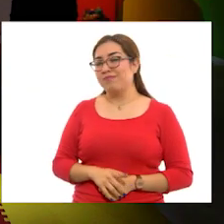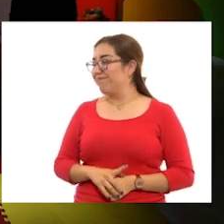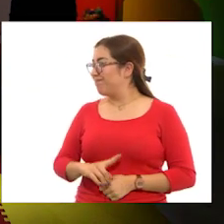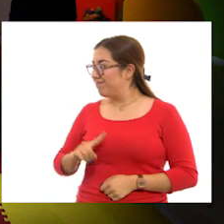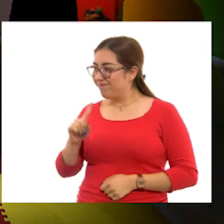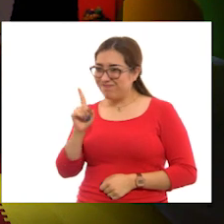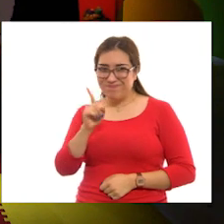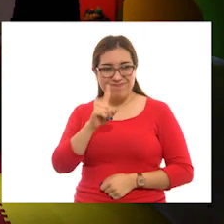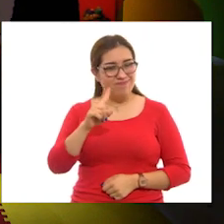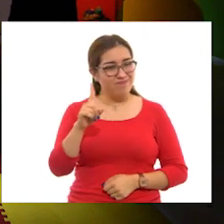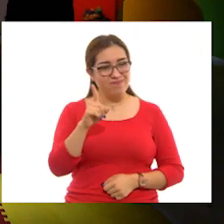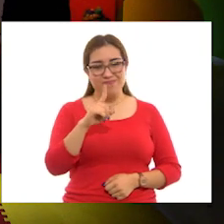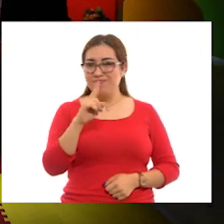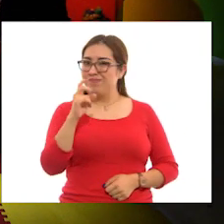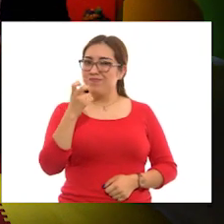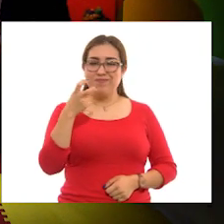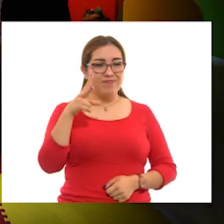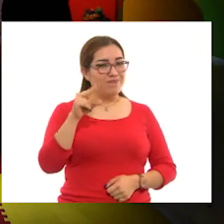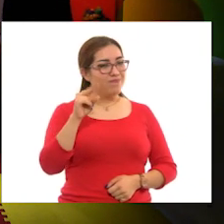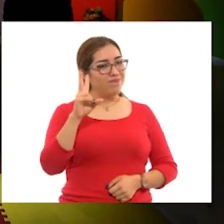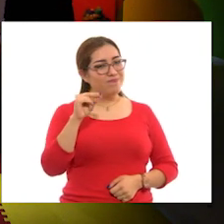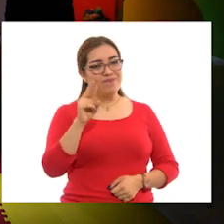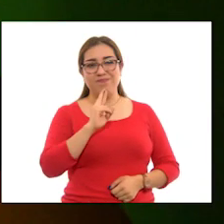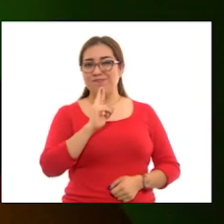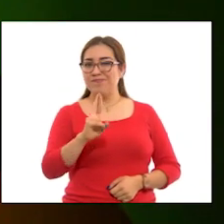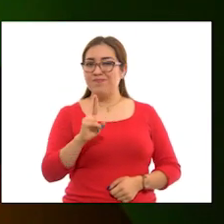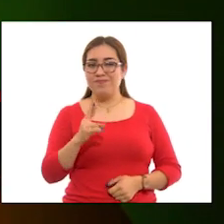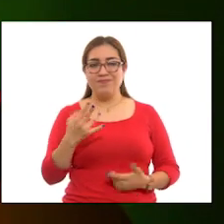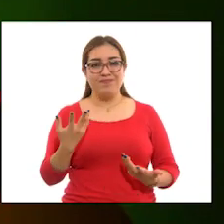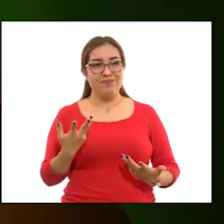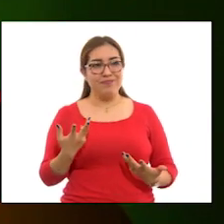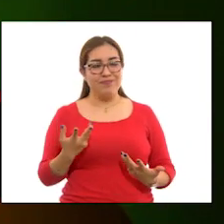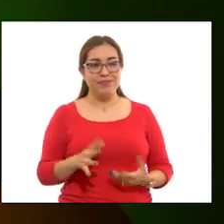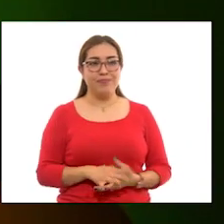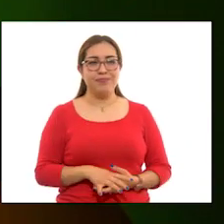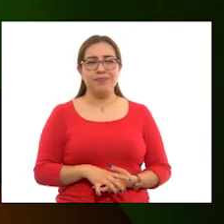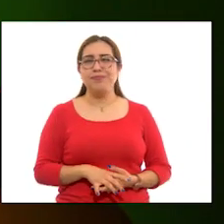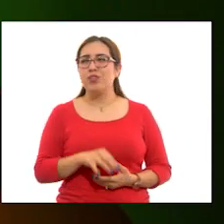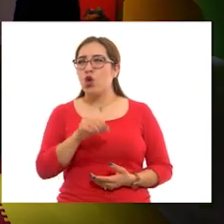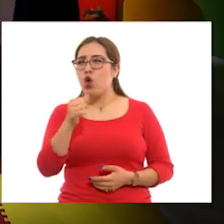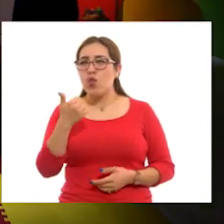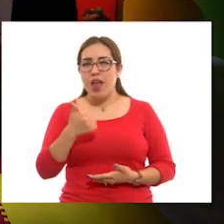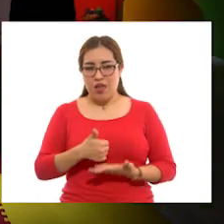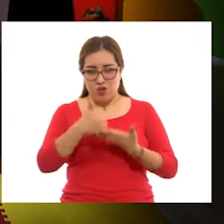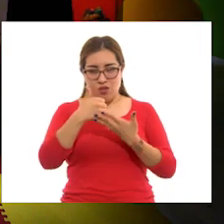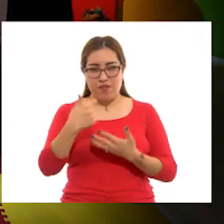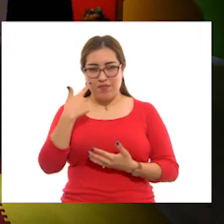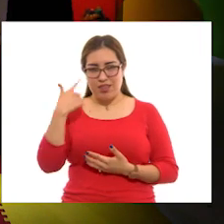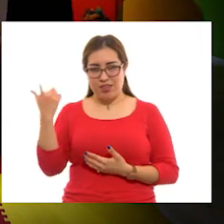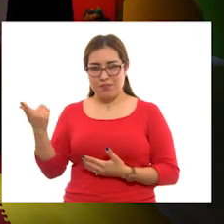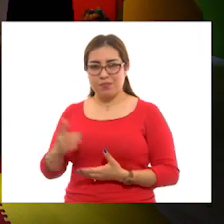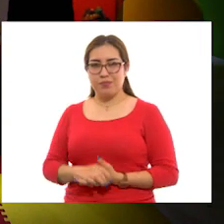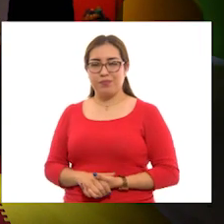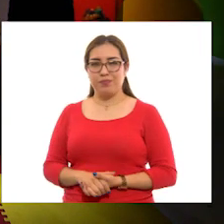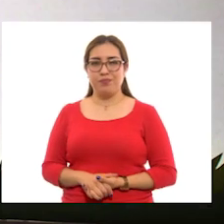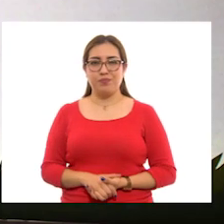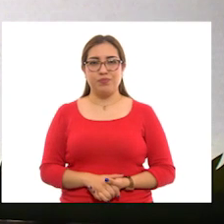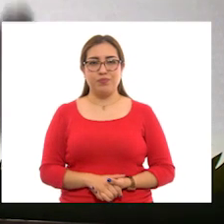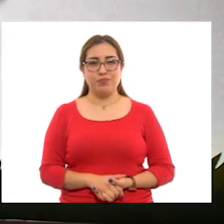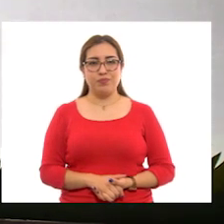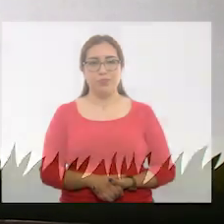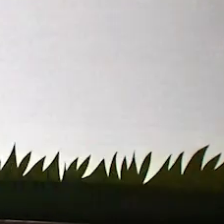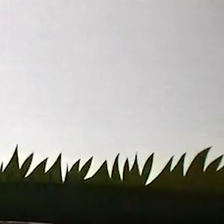Cerca, cerca, pero... ¡Daremos una pista más! ¡Atención! ¡Ahí va!